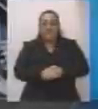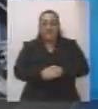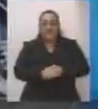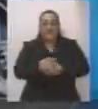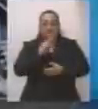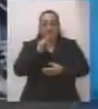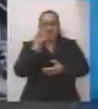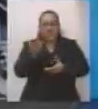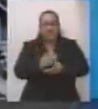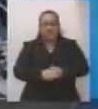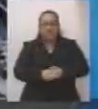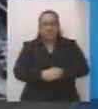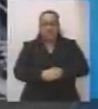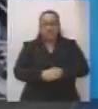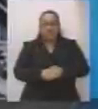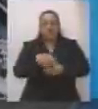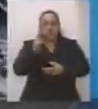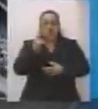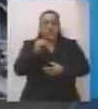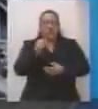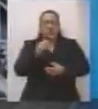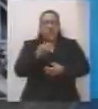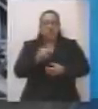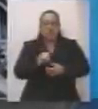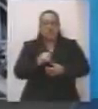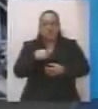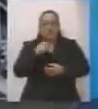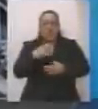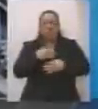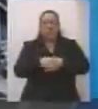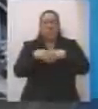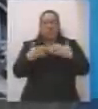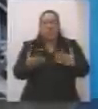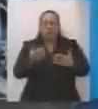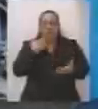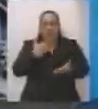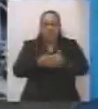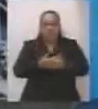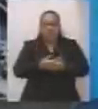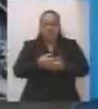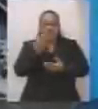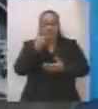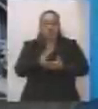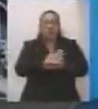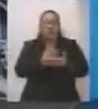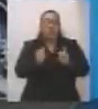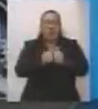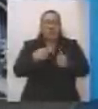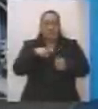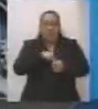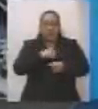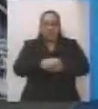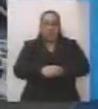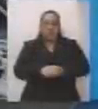norteamericana. Profesor Maskin, le reitero mi saludo y agradecimiento por compartir con